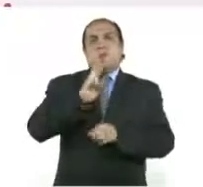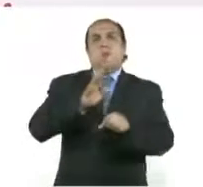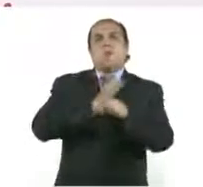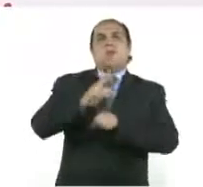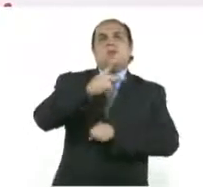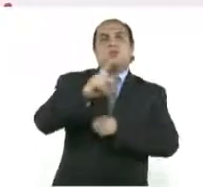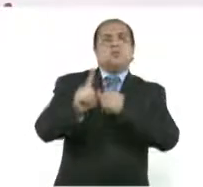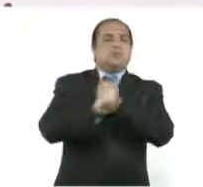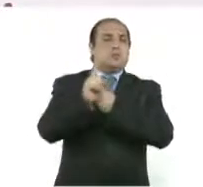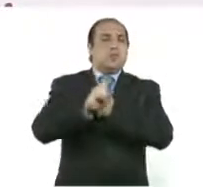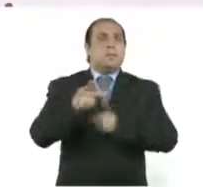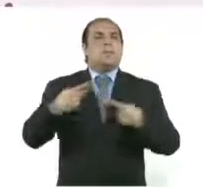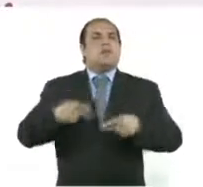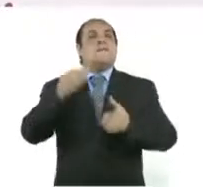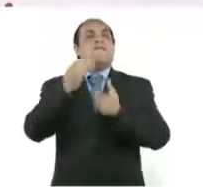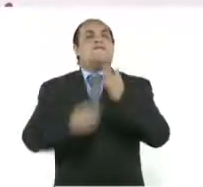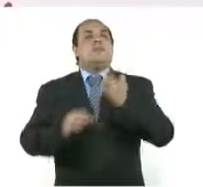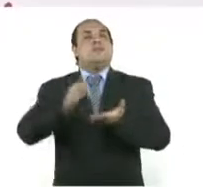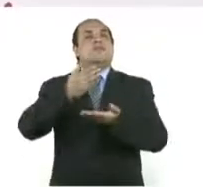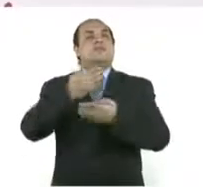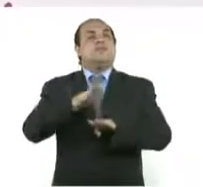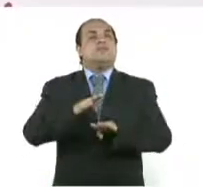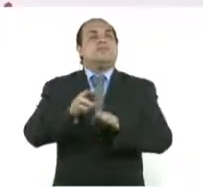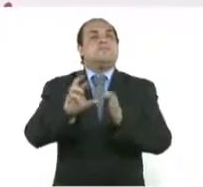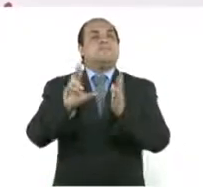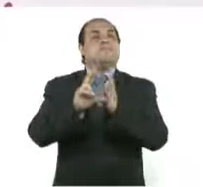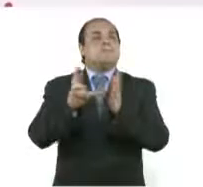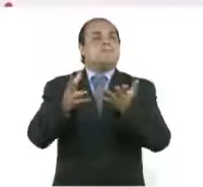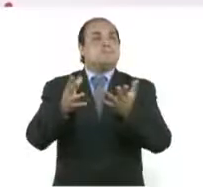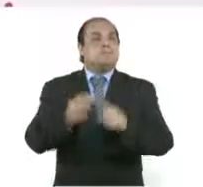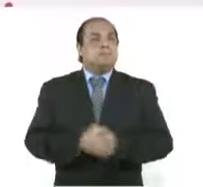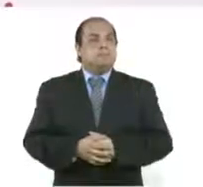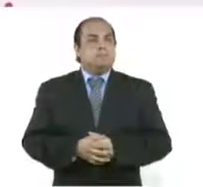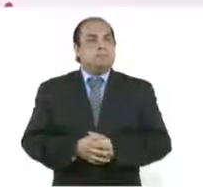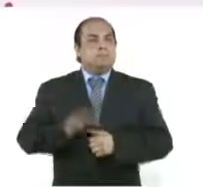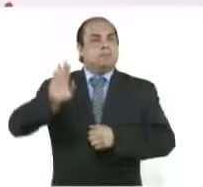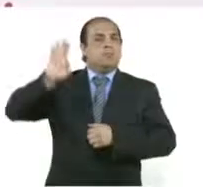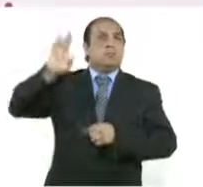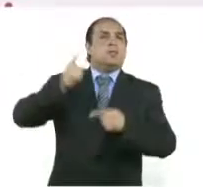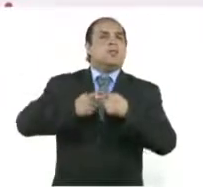los que no la tienen, a ver, levanten la mano los que nunca la han tenido.